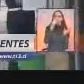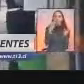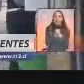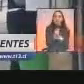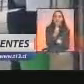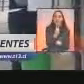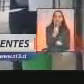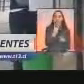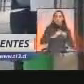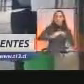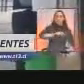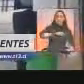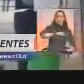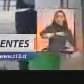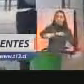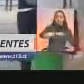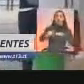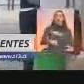23 metros.